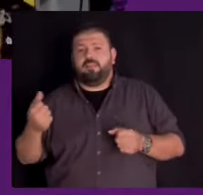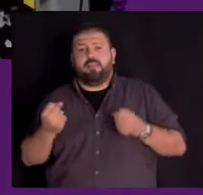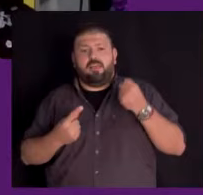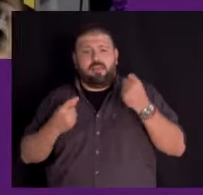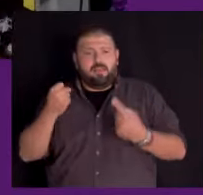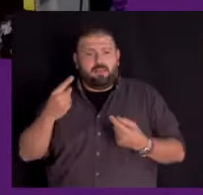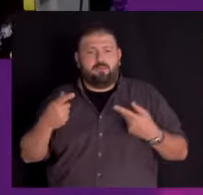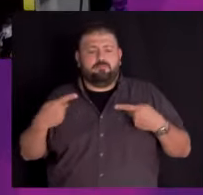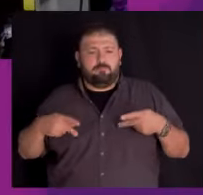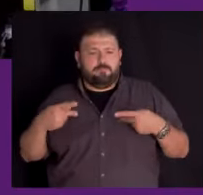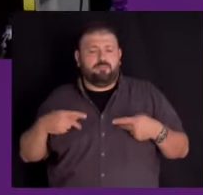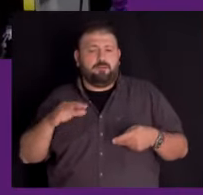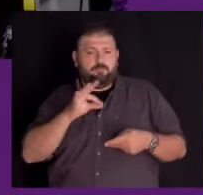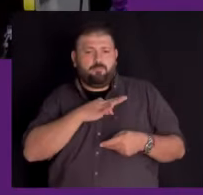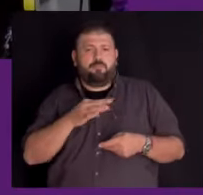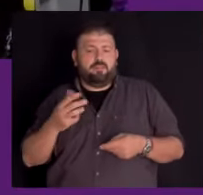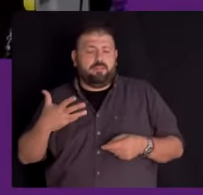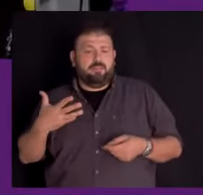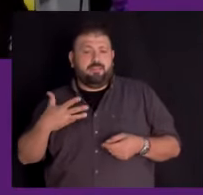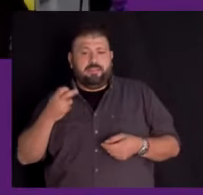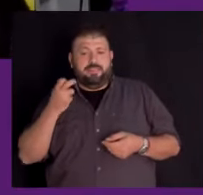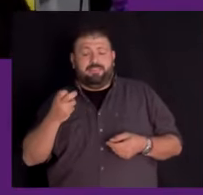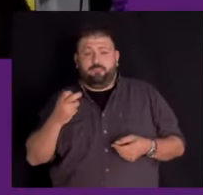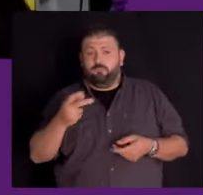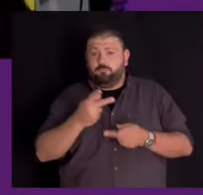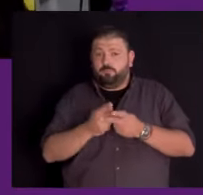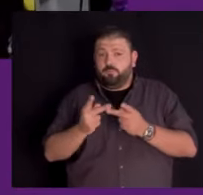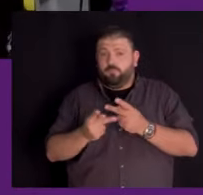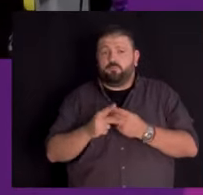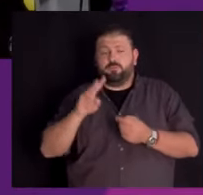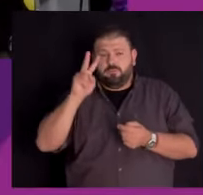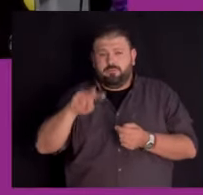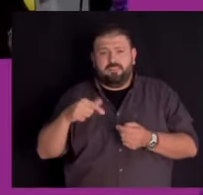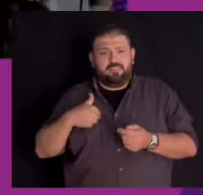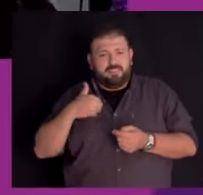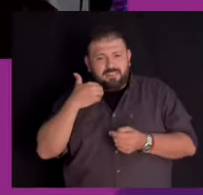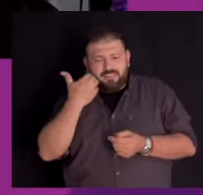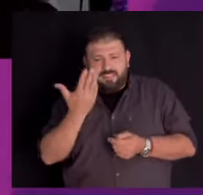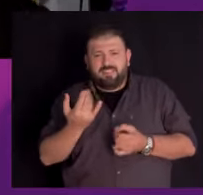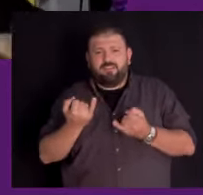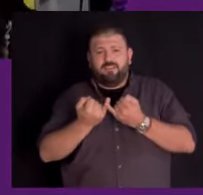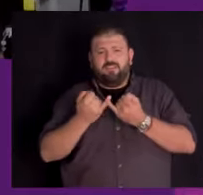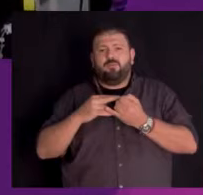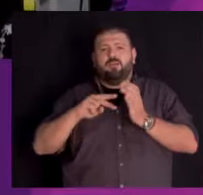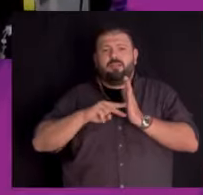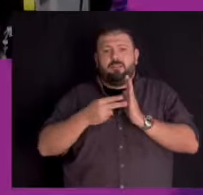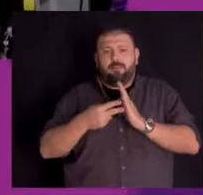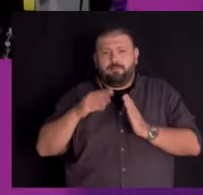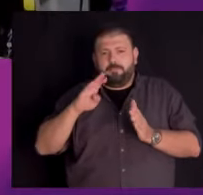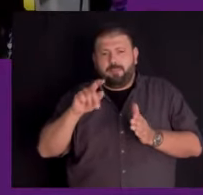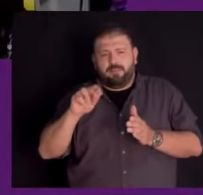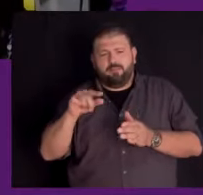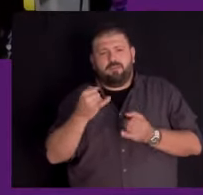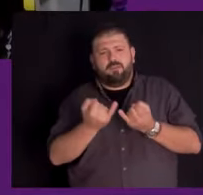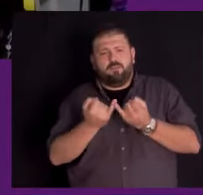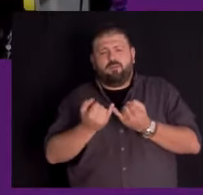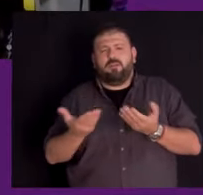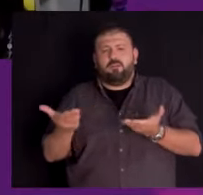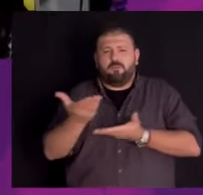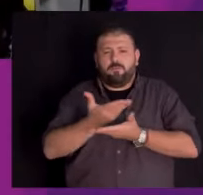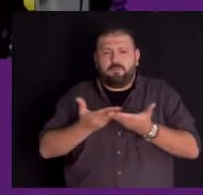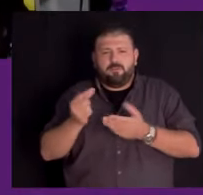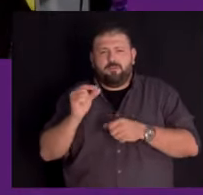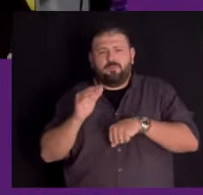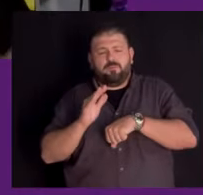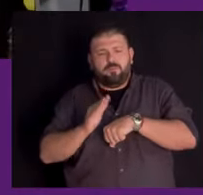nuestros ingredientes que contienen nuestros productos. Y por ello quiero, por favor, ingeniero Beto, que nos puedas compartir un poquito más